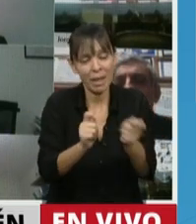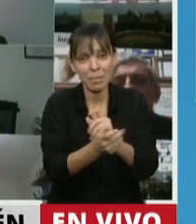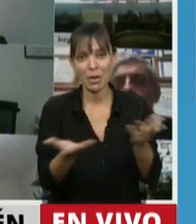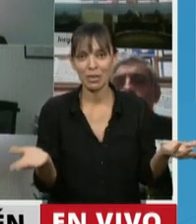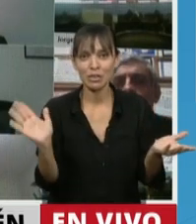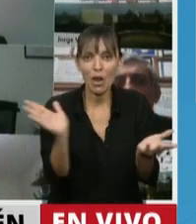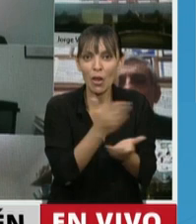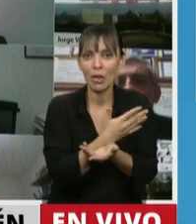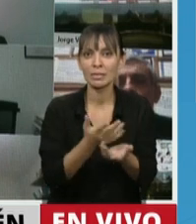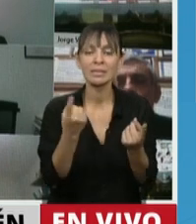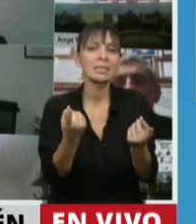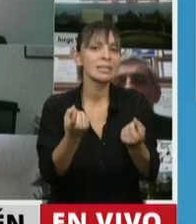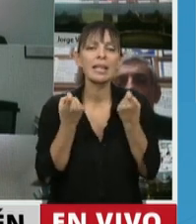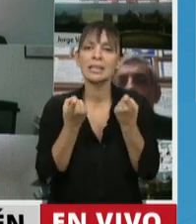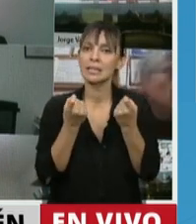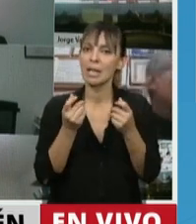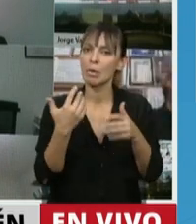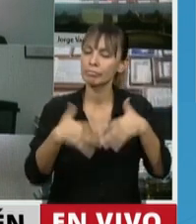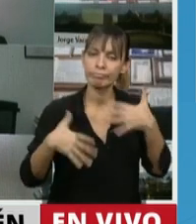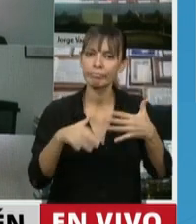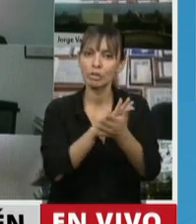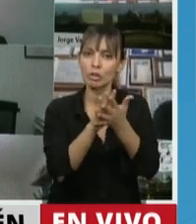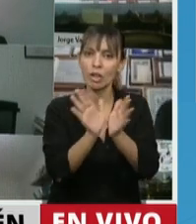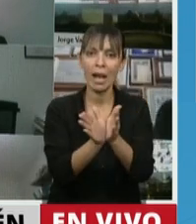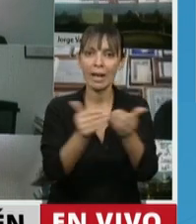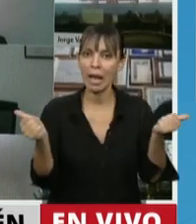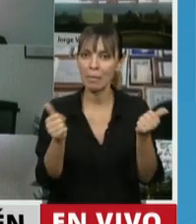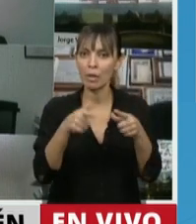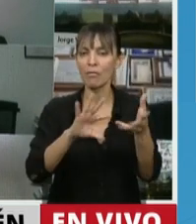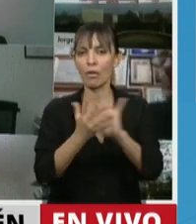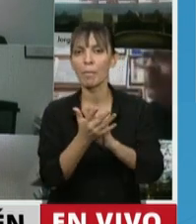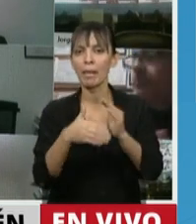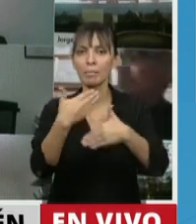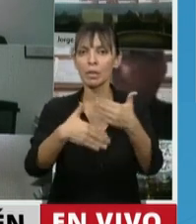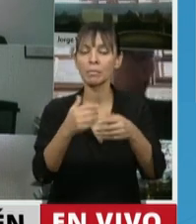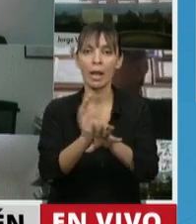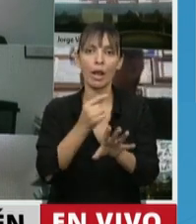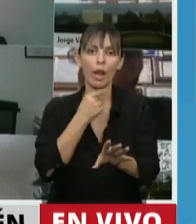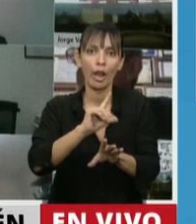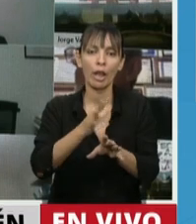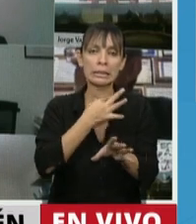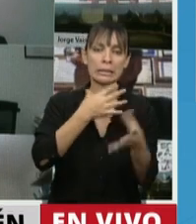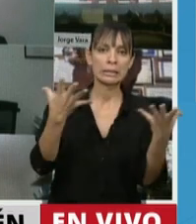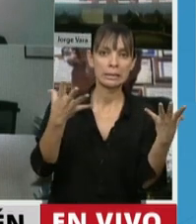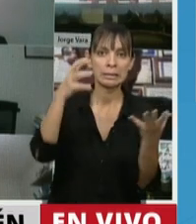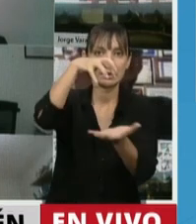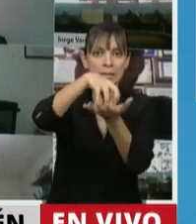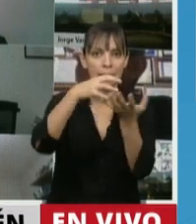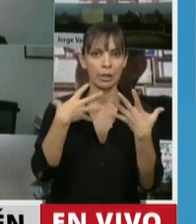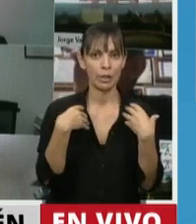Nos surge la necesidad de acelerar y simplificar este proceso para evitar una saturación de los centros de salud.